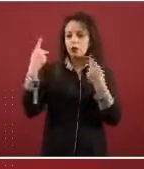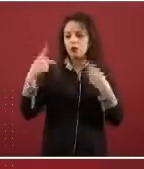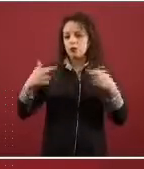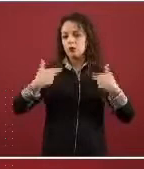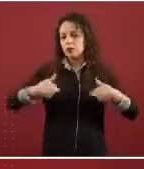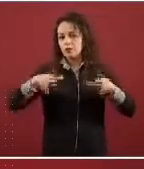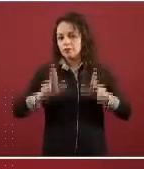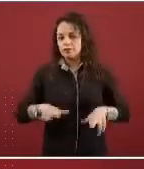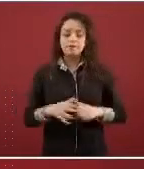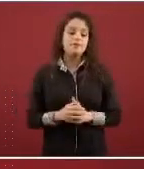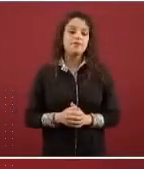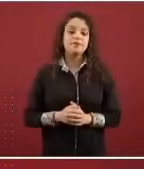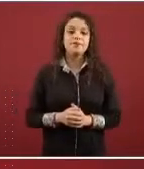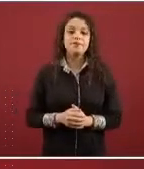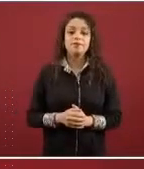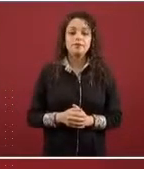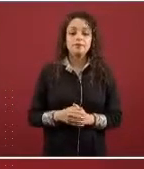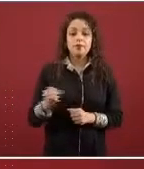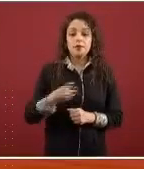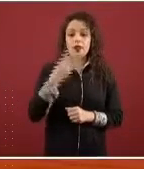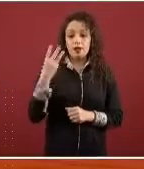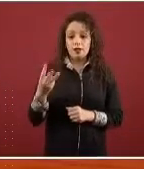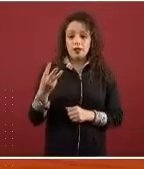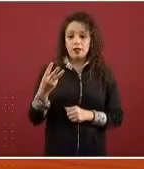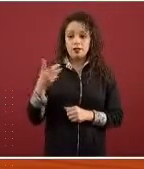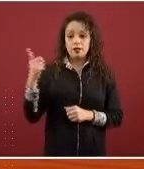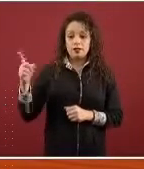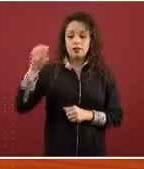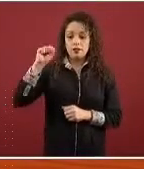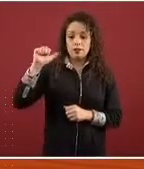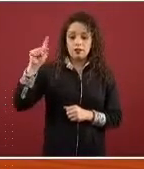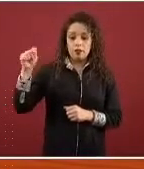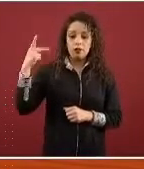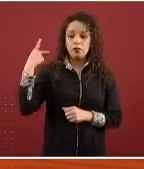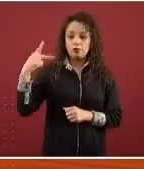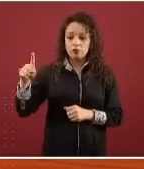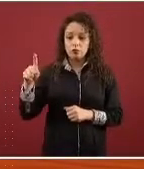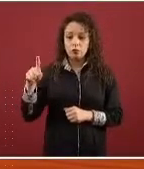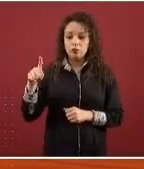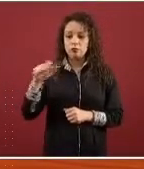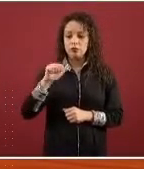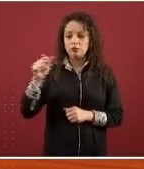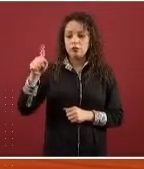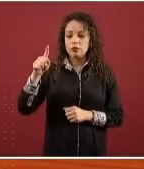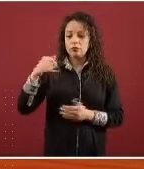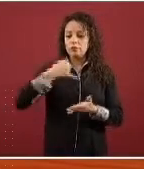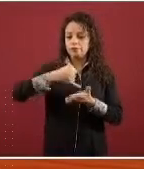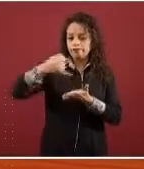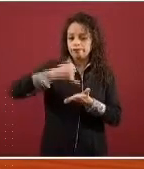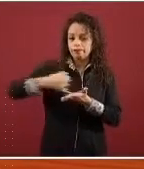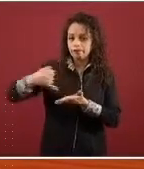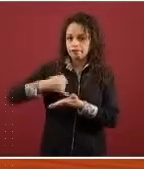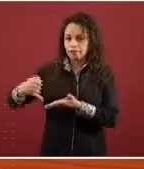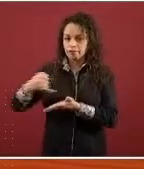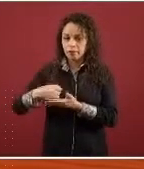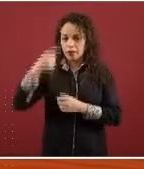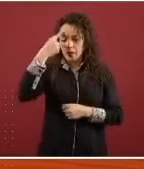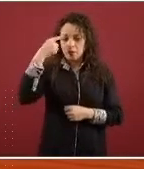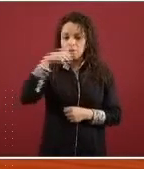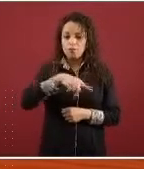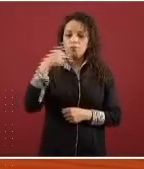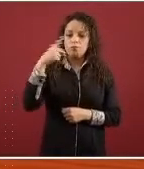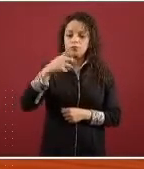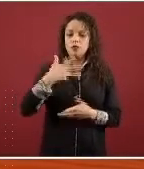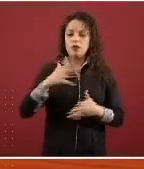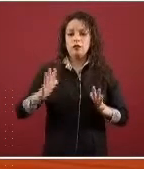3. A la Secretaría de Hacienda y Crédito Público, Economía, de Agricultura y Desarrollo Rural, para que se reúnan con los sectores productivos que